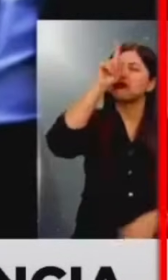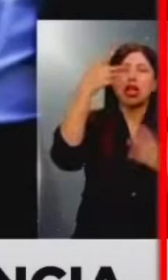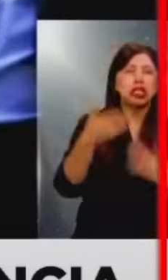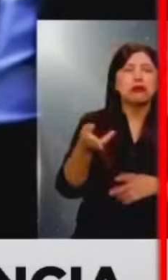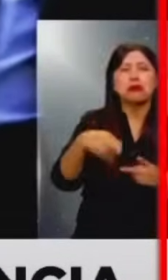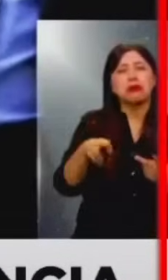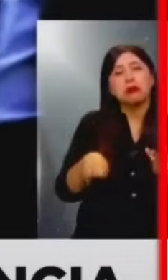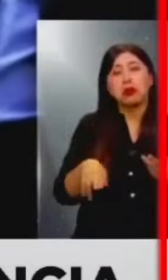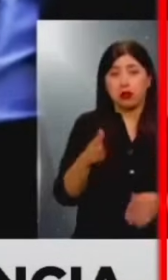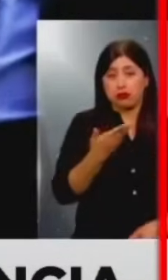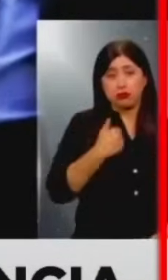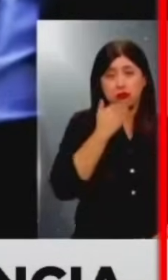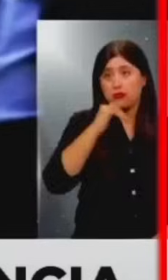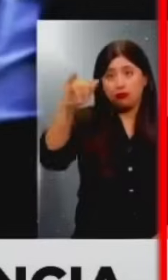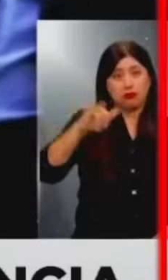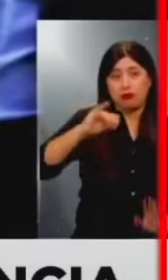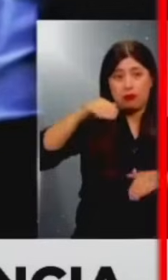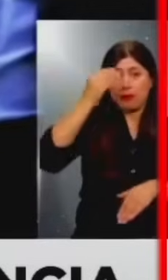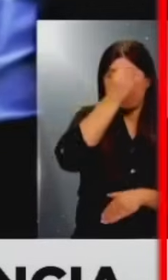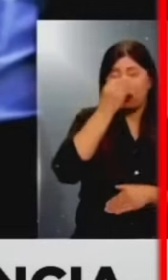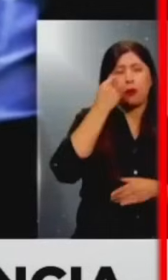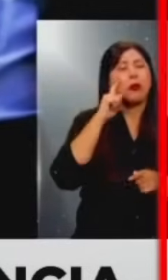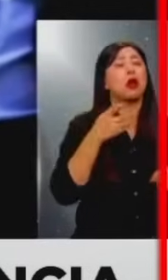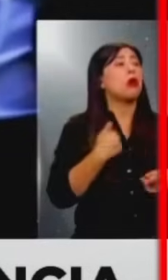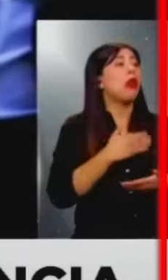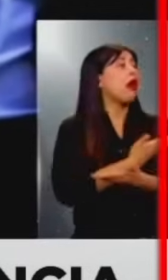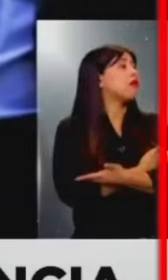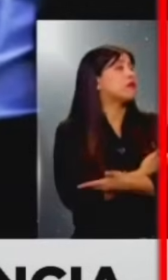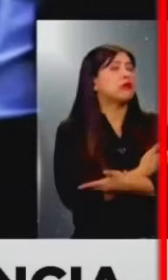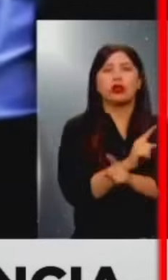reflejen preocupaciones que nosotros también tenemos, pero aquí nosotros no nos quedamos en las